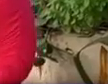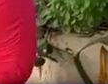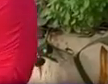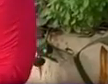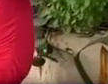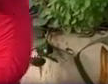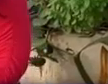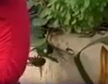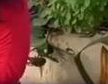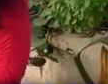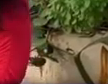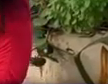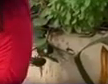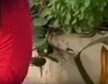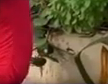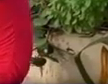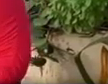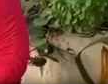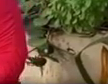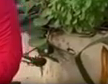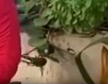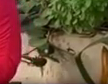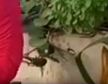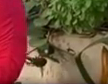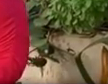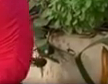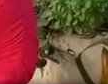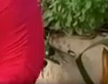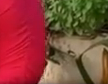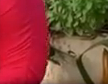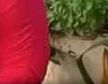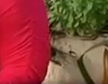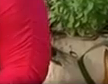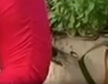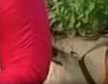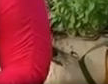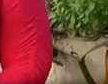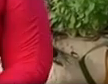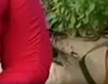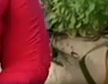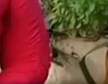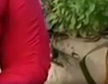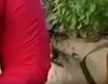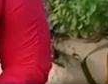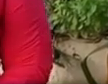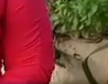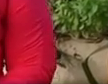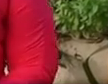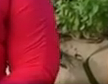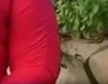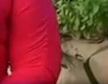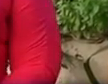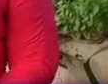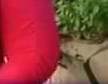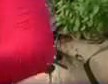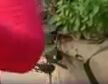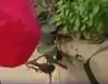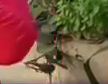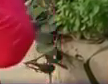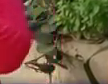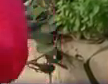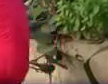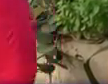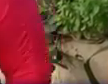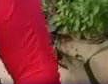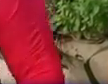Ramos que no va a bailar conmigo porque ella va al baile anual del tejado con el mejor bailarín. Muy